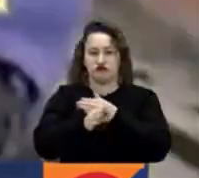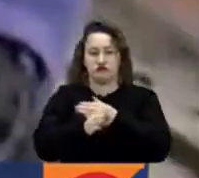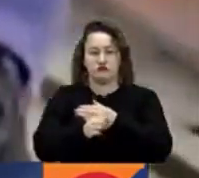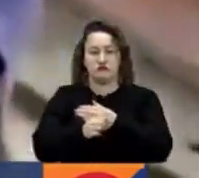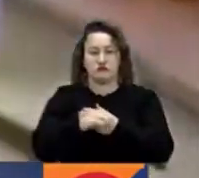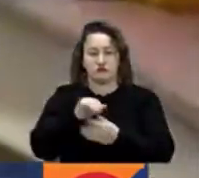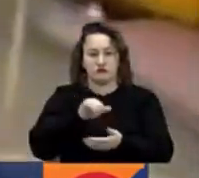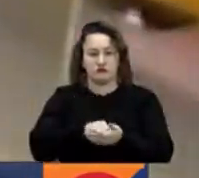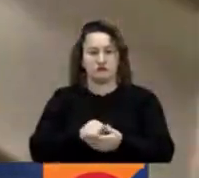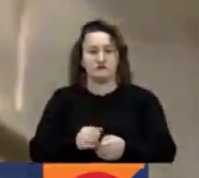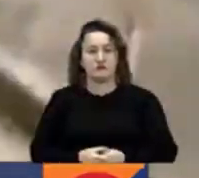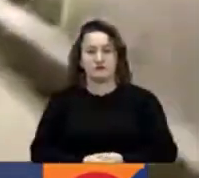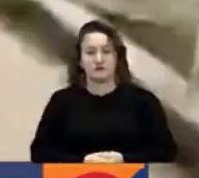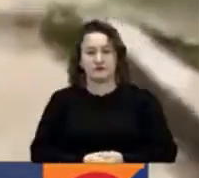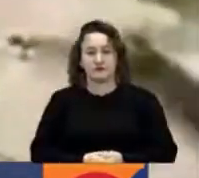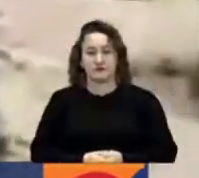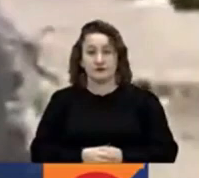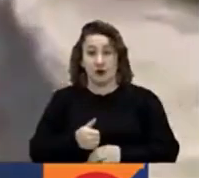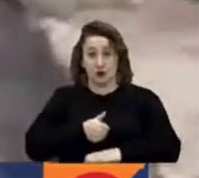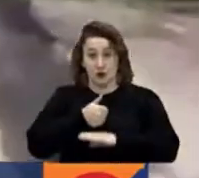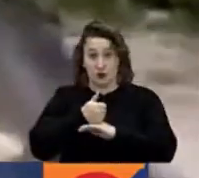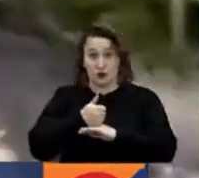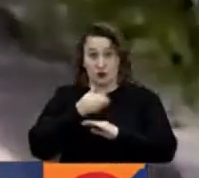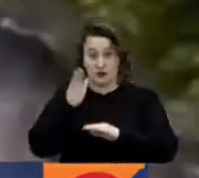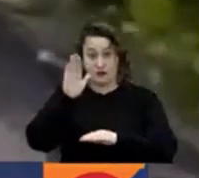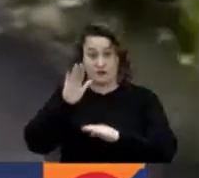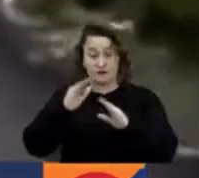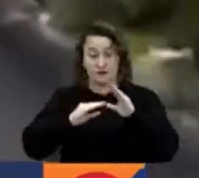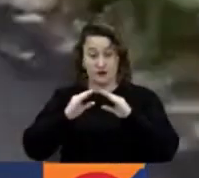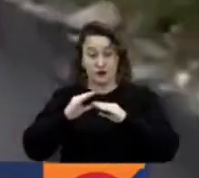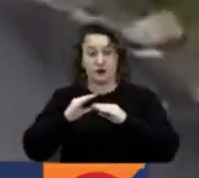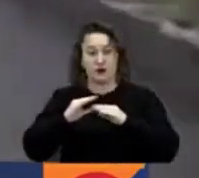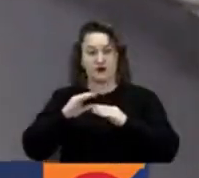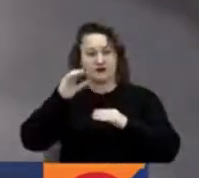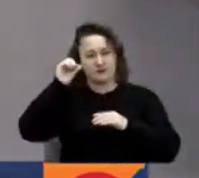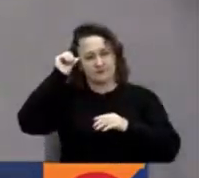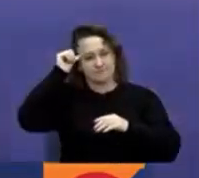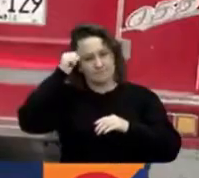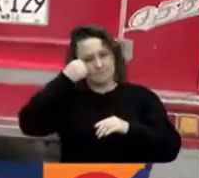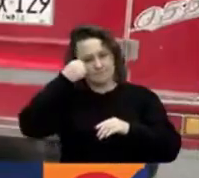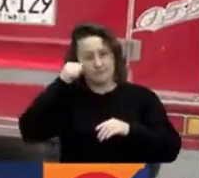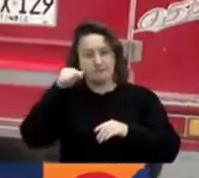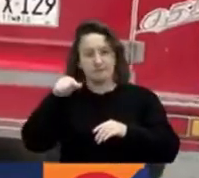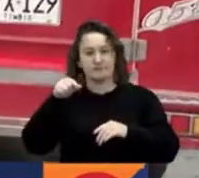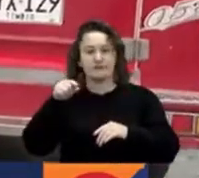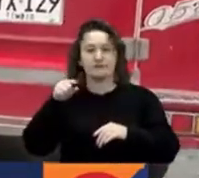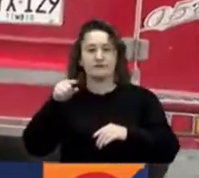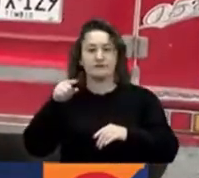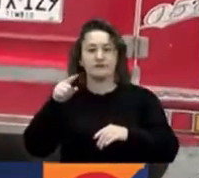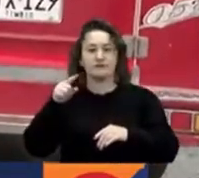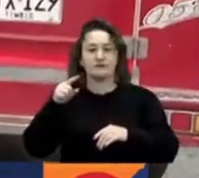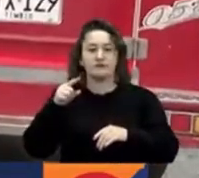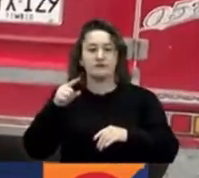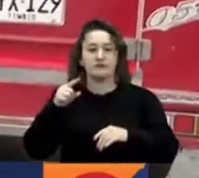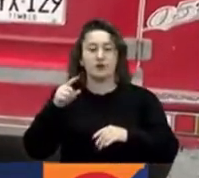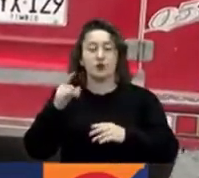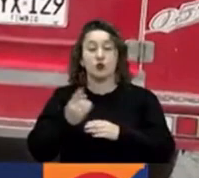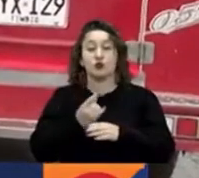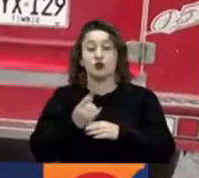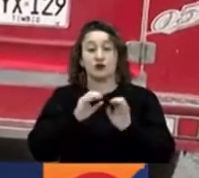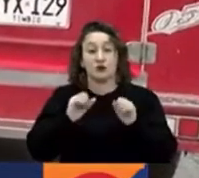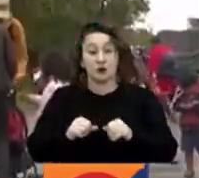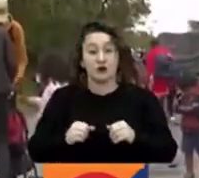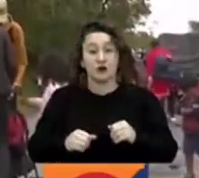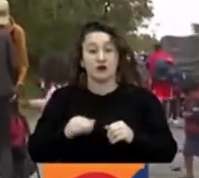misma. Las autoridades del departamento del Cauca recordaron que este carreteable secundario solamente se puede usar para